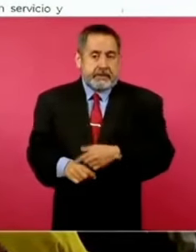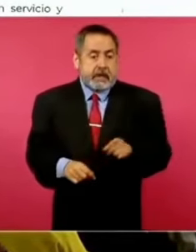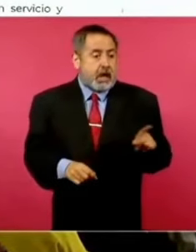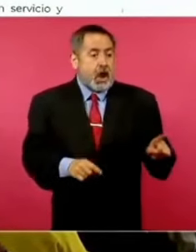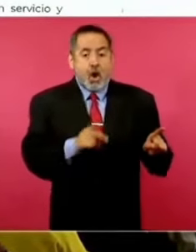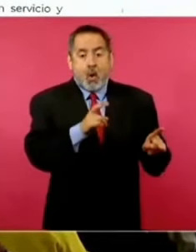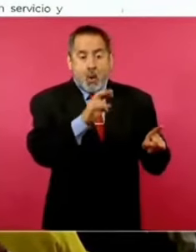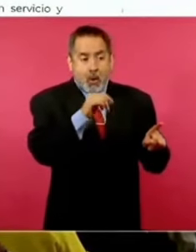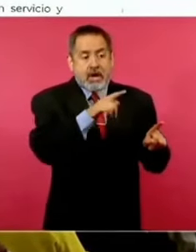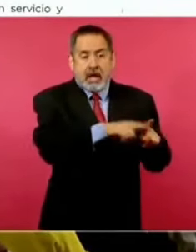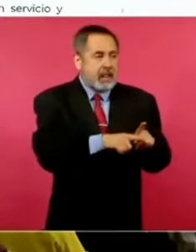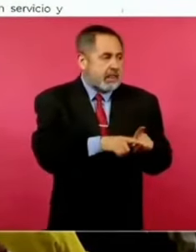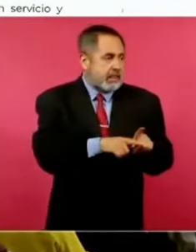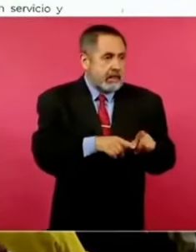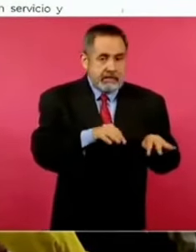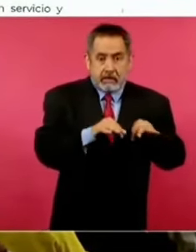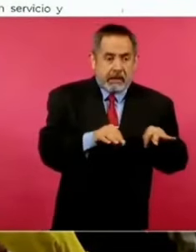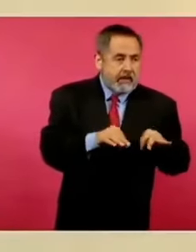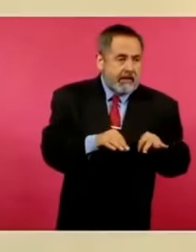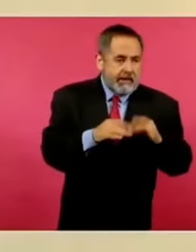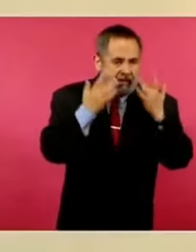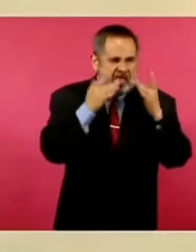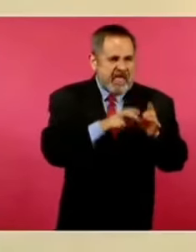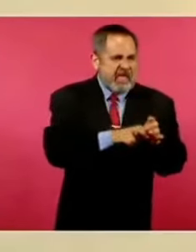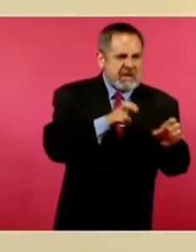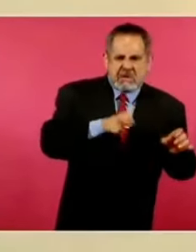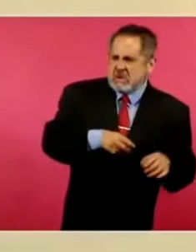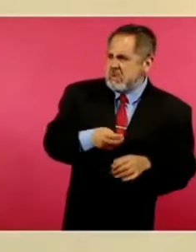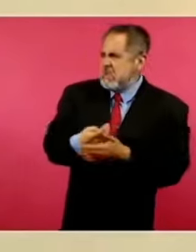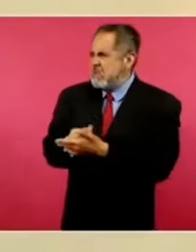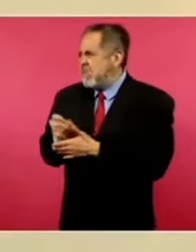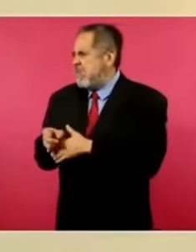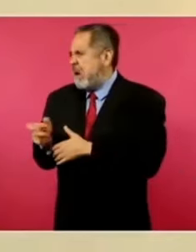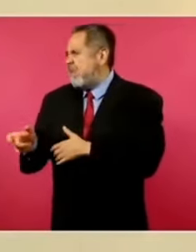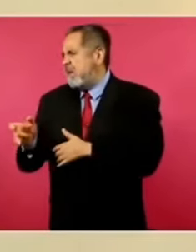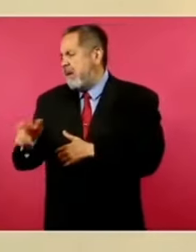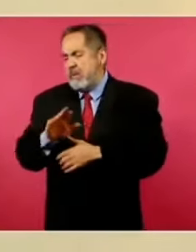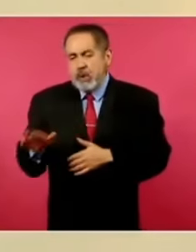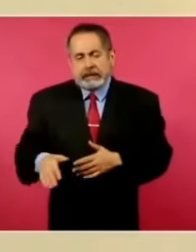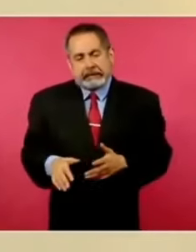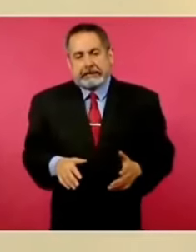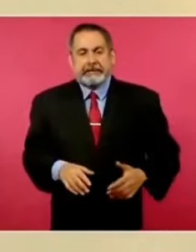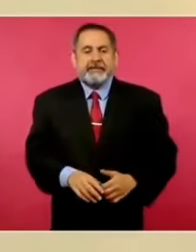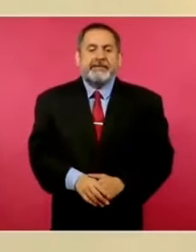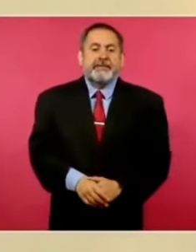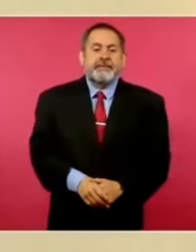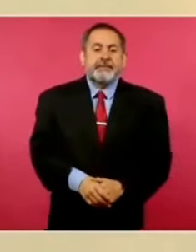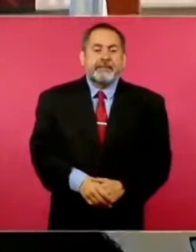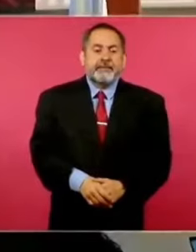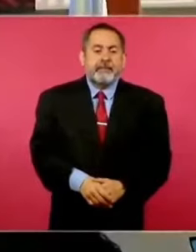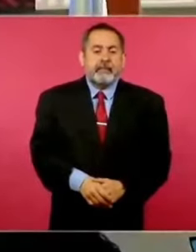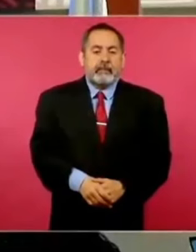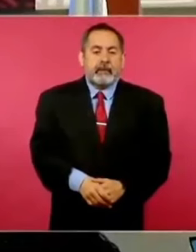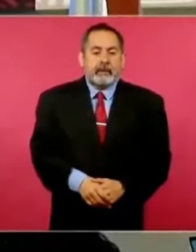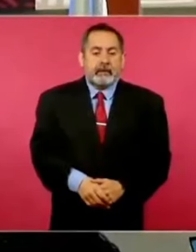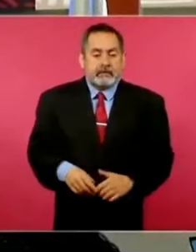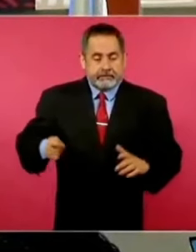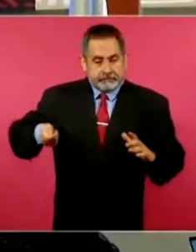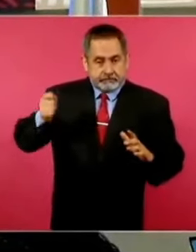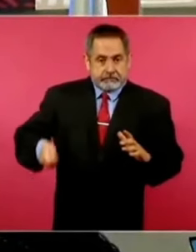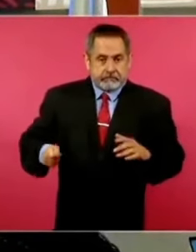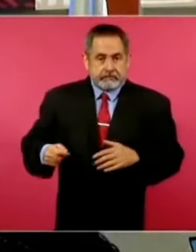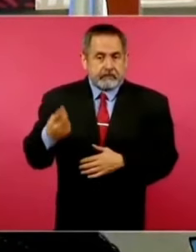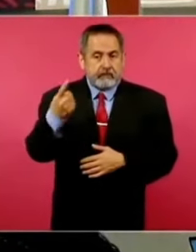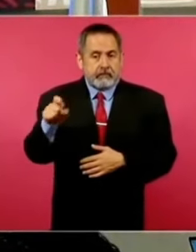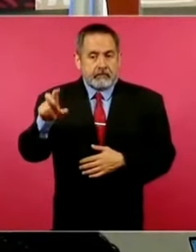de servicio y había abandonado su abandonó sus labores para cometer este homicidio adelante esta sentencia de